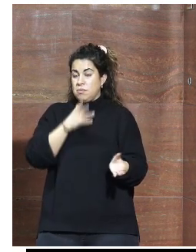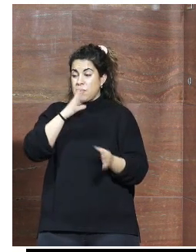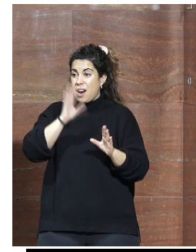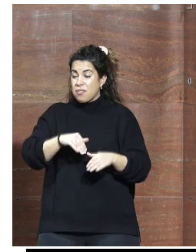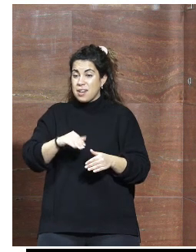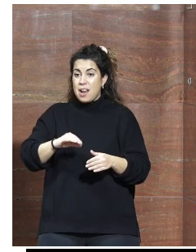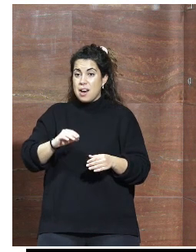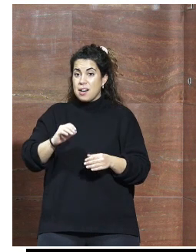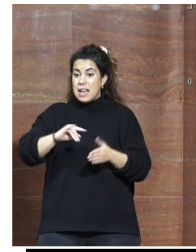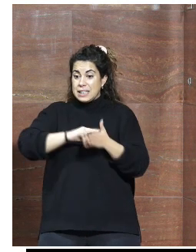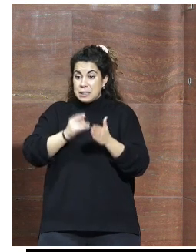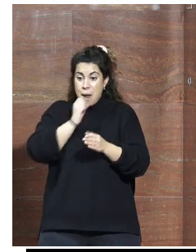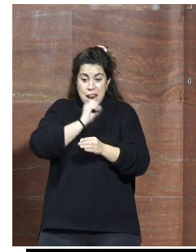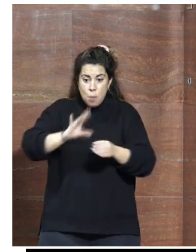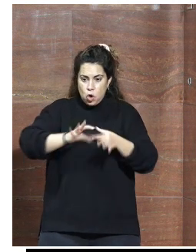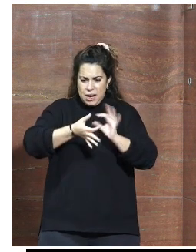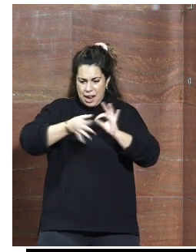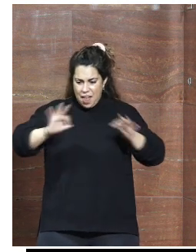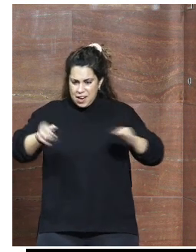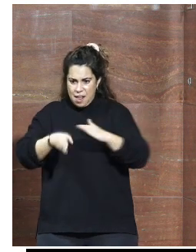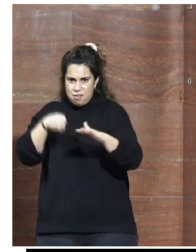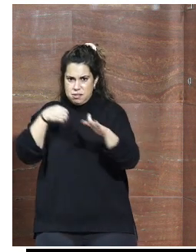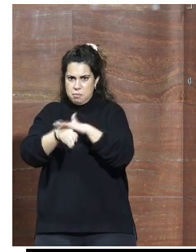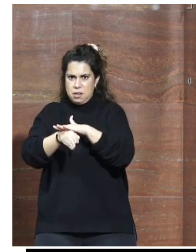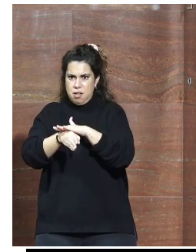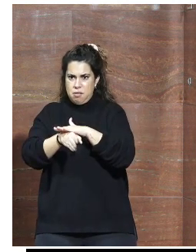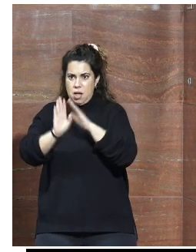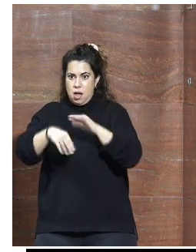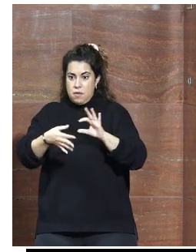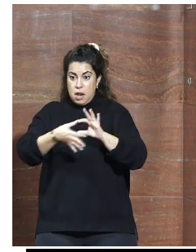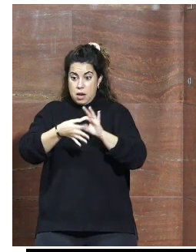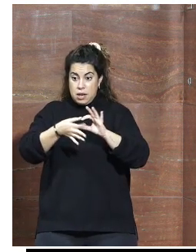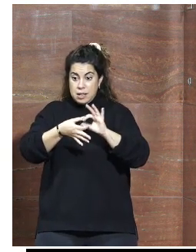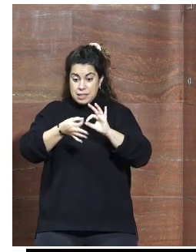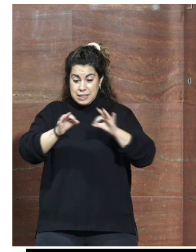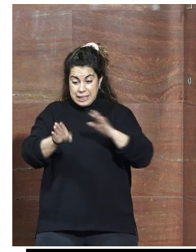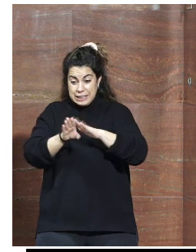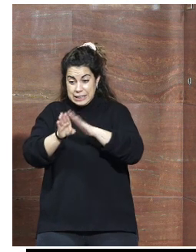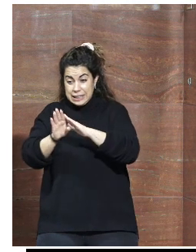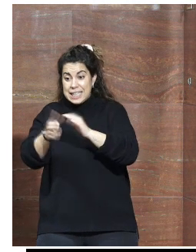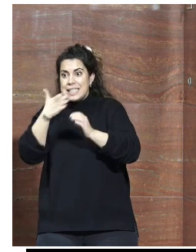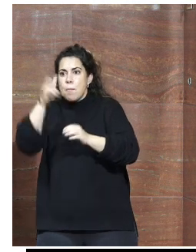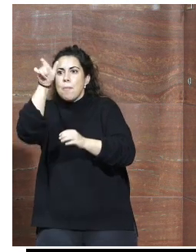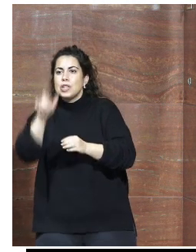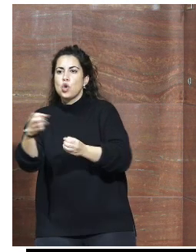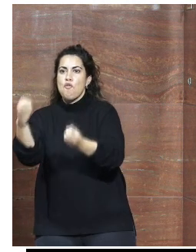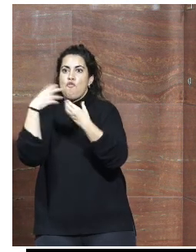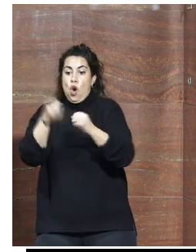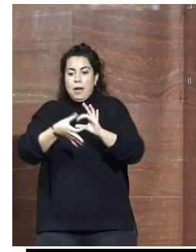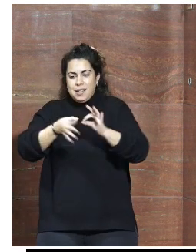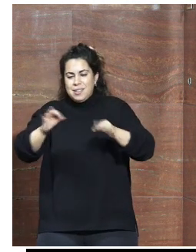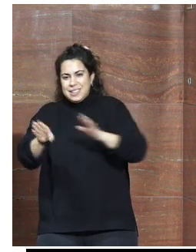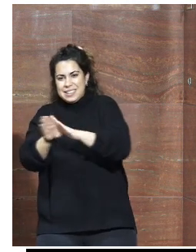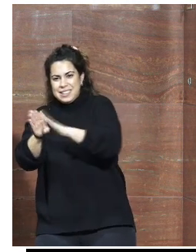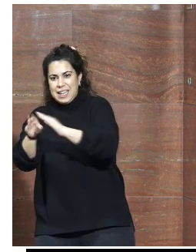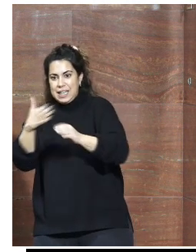sistema, la cadena de accesibilidad, deja de romperse cuando hay una persona que te informa. Y efectivamente, en Metro, pues ya lo